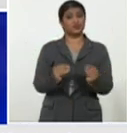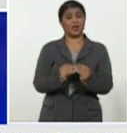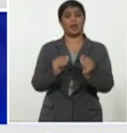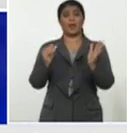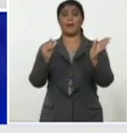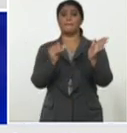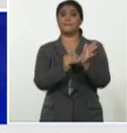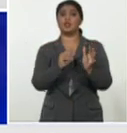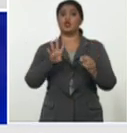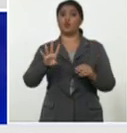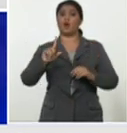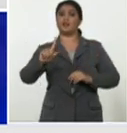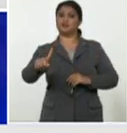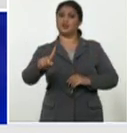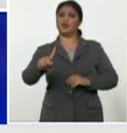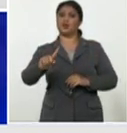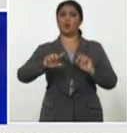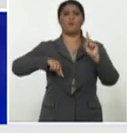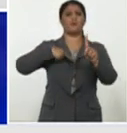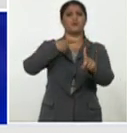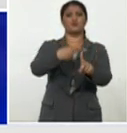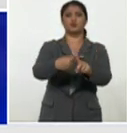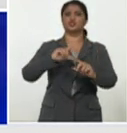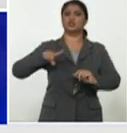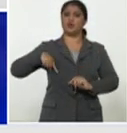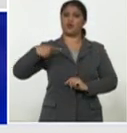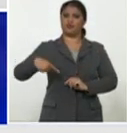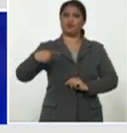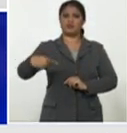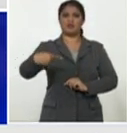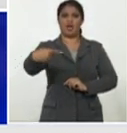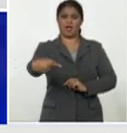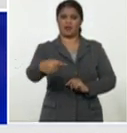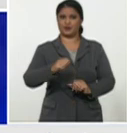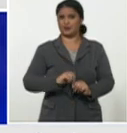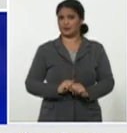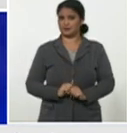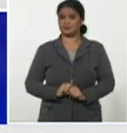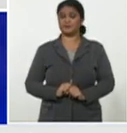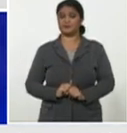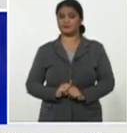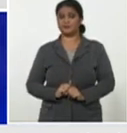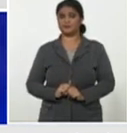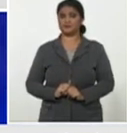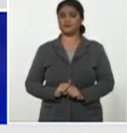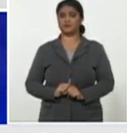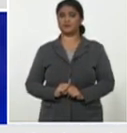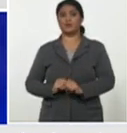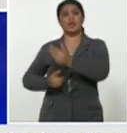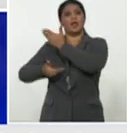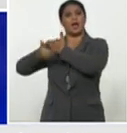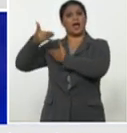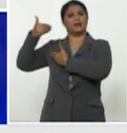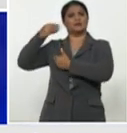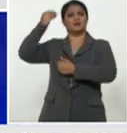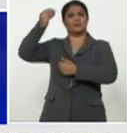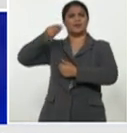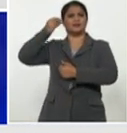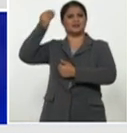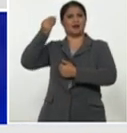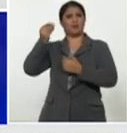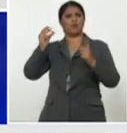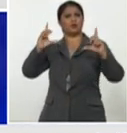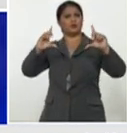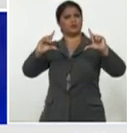1.041 por día, cifra inferior a lo que se ha promediado todos los meses anteriores,